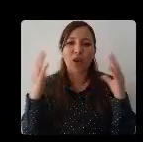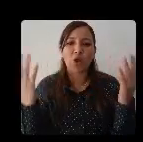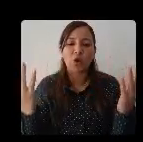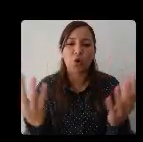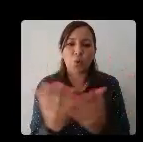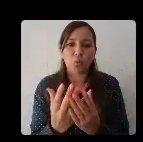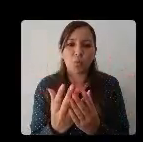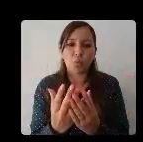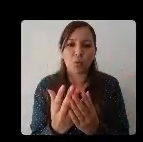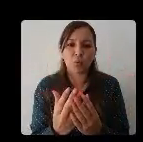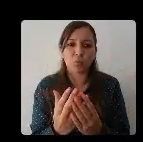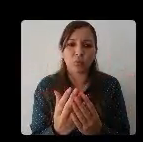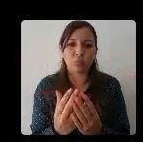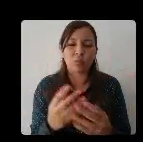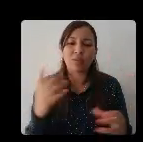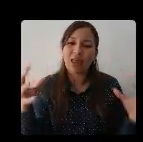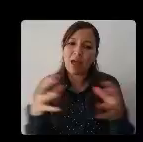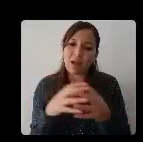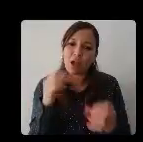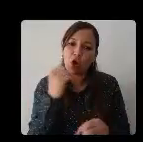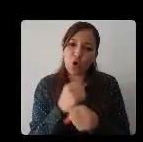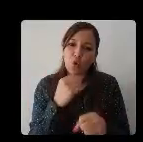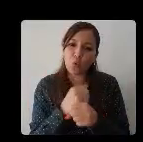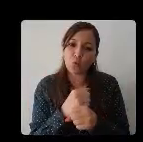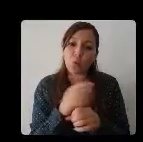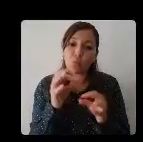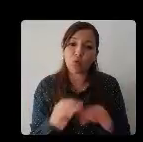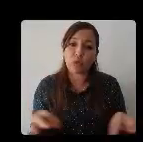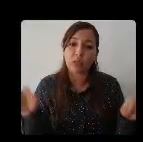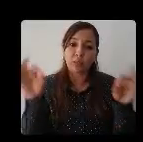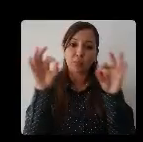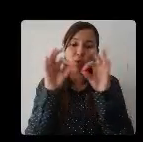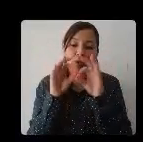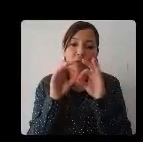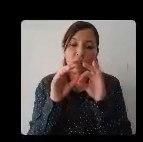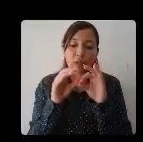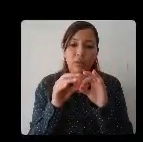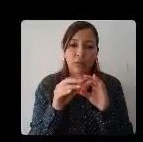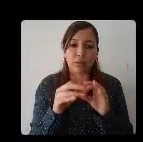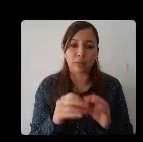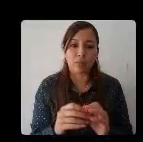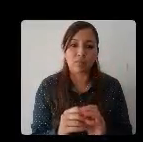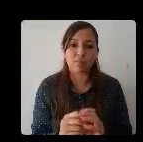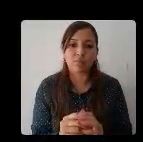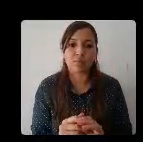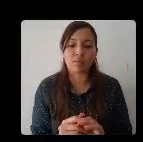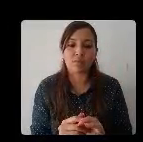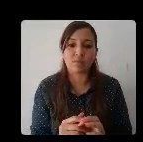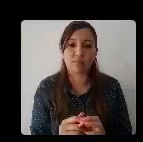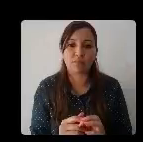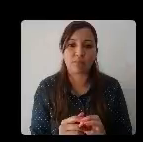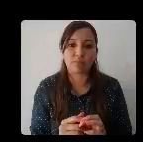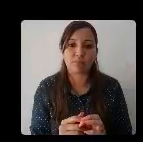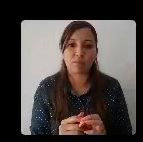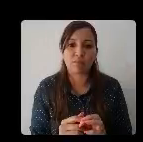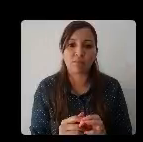retos. Y un reto también muy grande que de hecho nadie lo tenía planificado, nadie imaginaba que